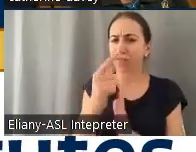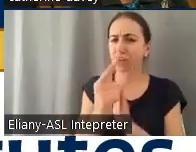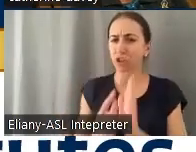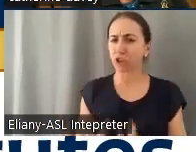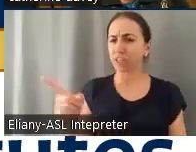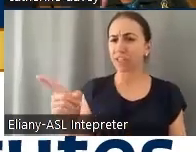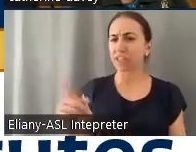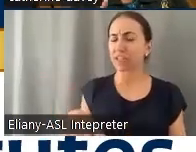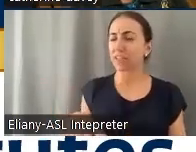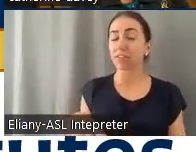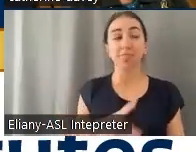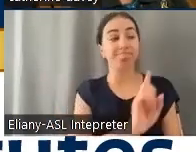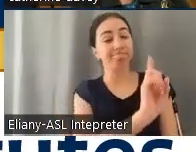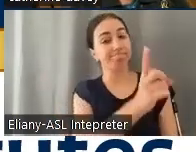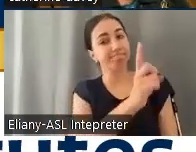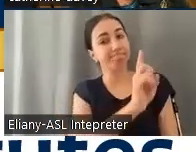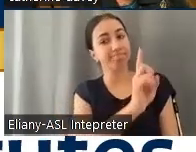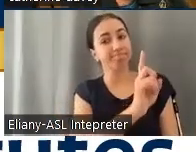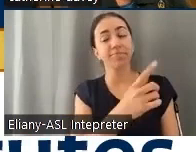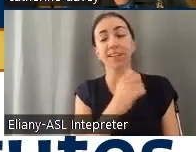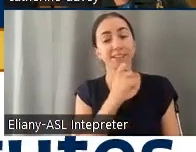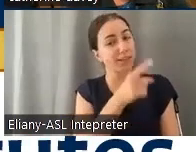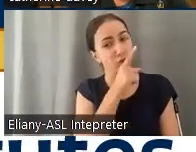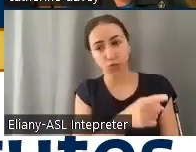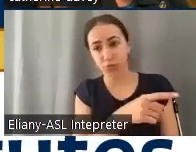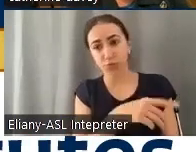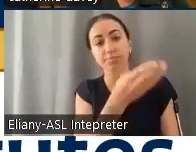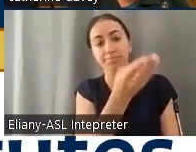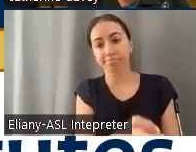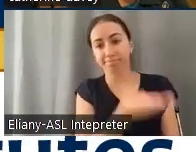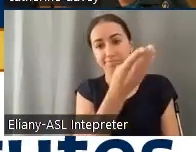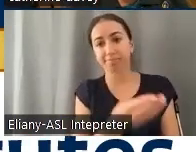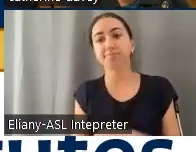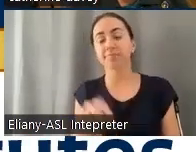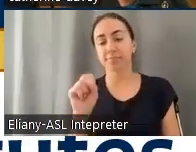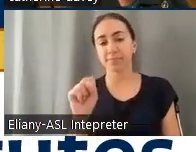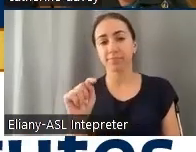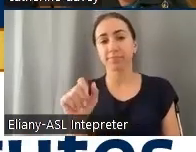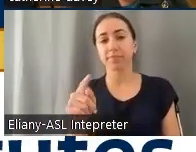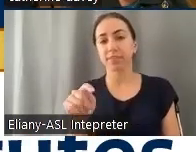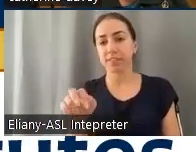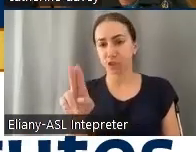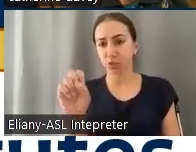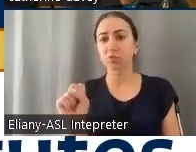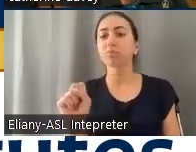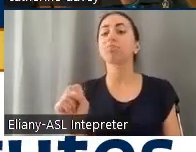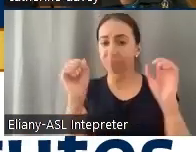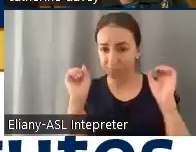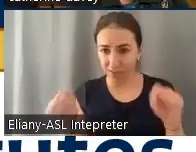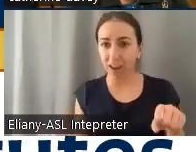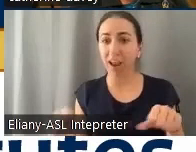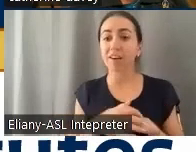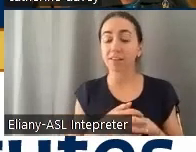poder notarial porque tienen síndrome de Down. Puedes decir, no, yo sé que eso es mentira. Aquí está el estatuto.